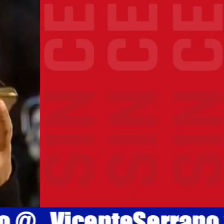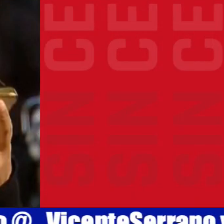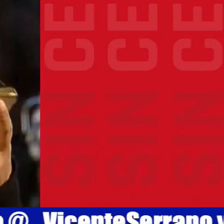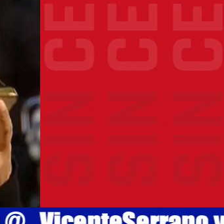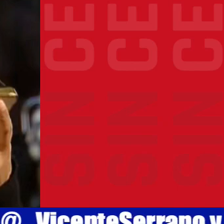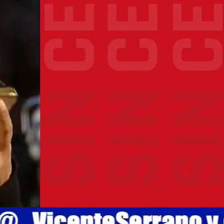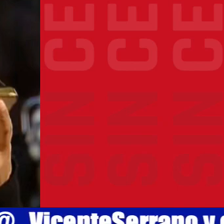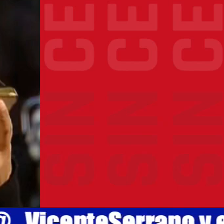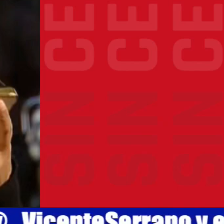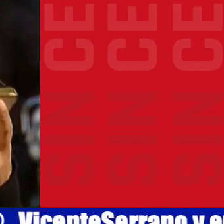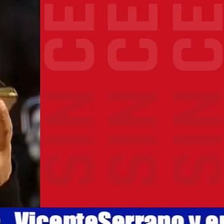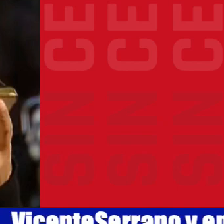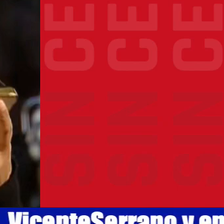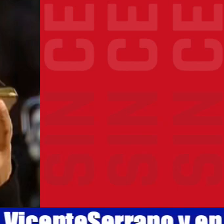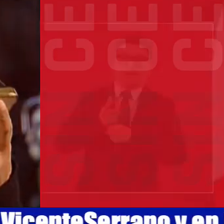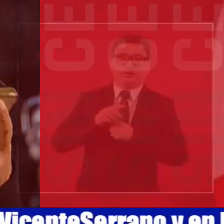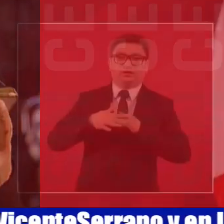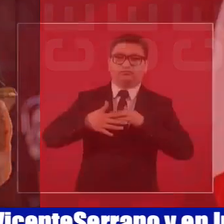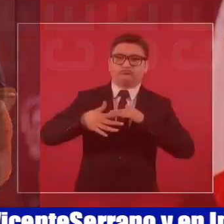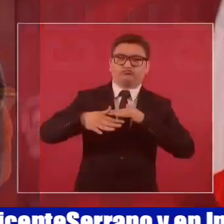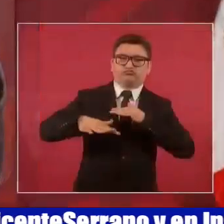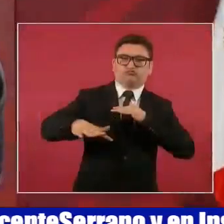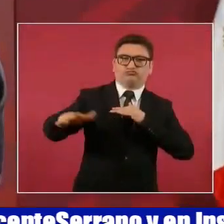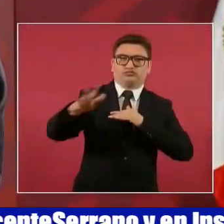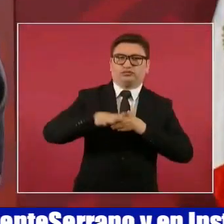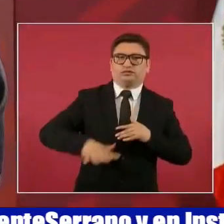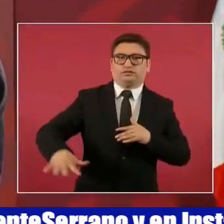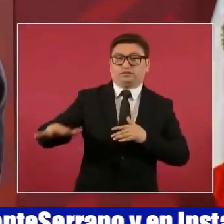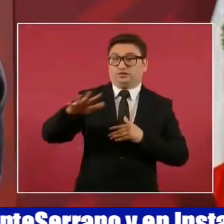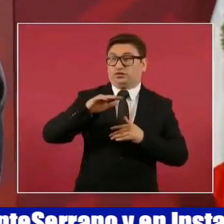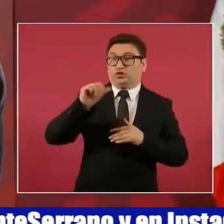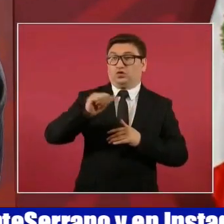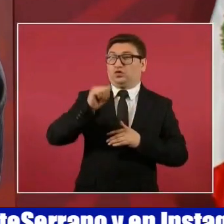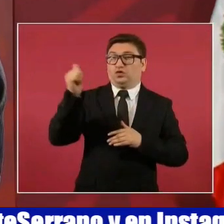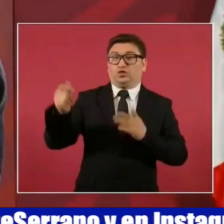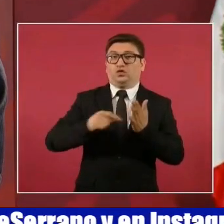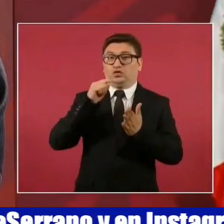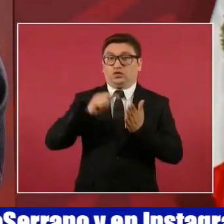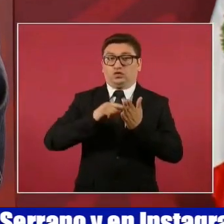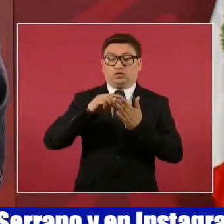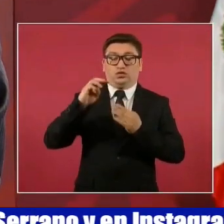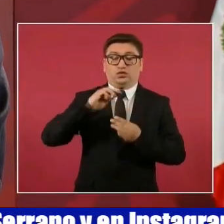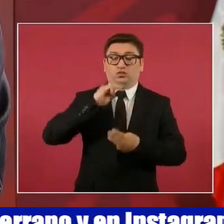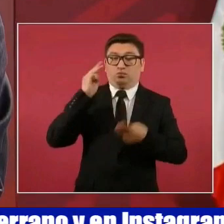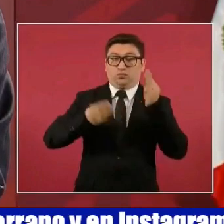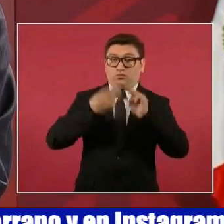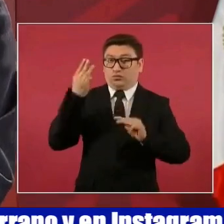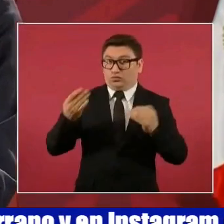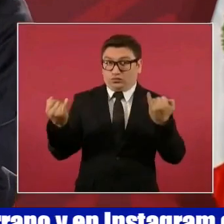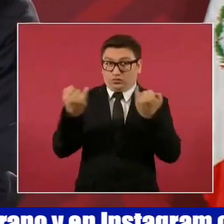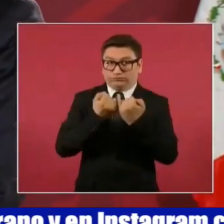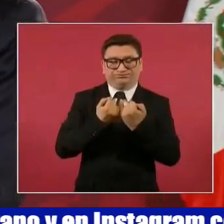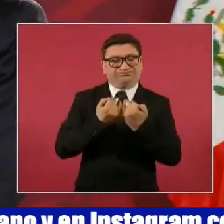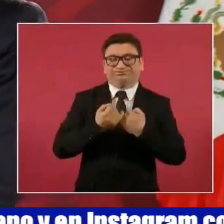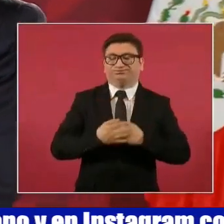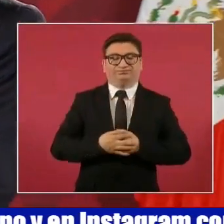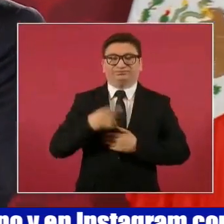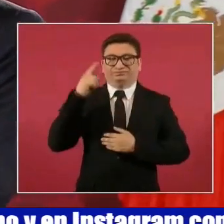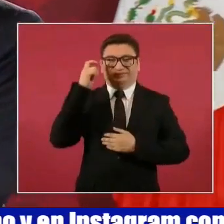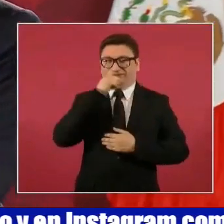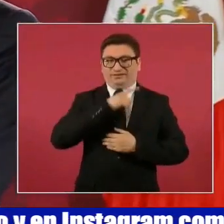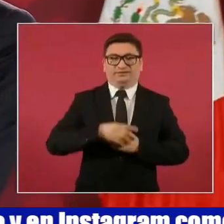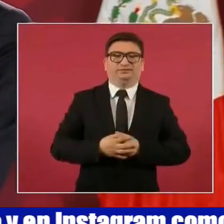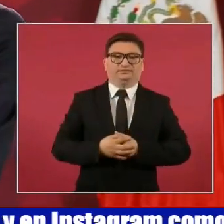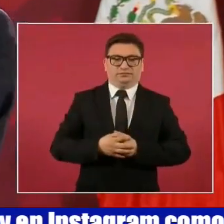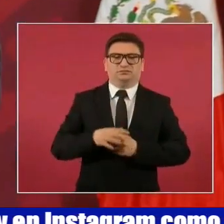pasada pues se hizo cirugía plástica con cargo al erario y que su esposa hasta le dijo al especialista, al cirujano plástico, quiero